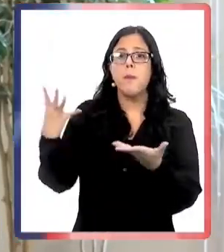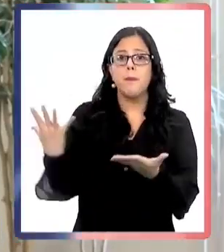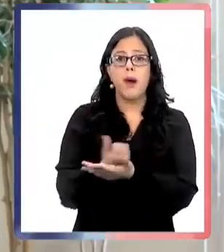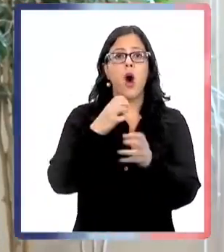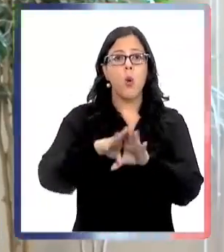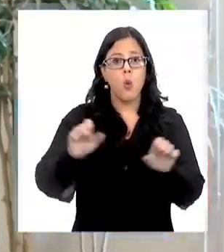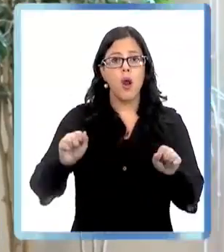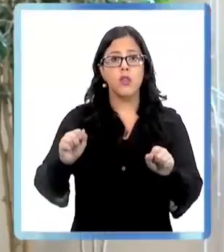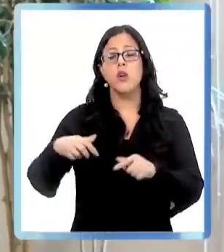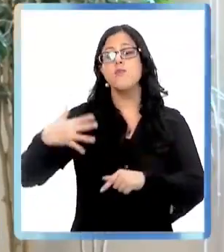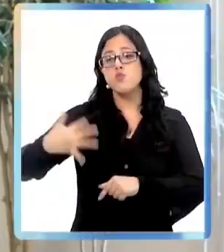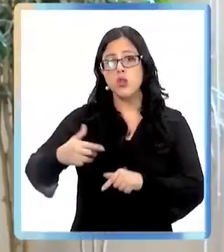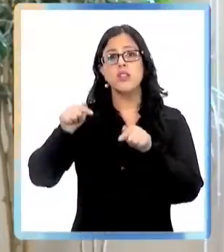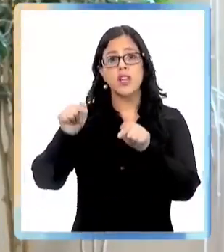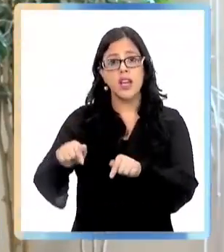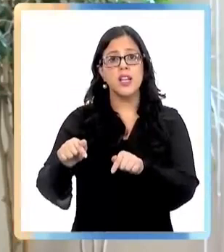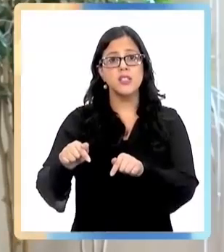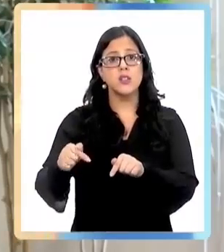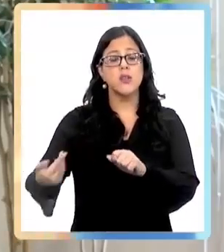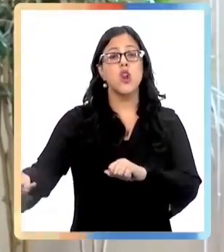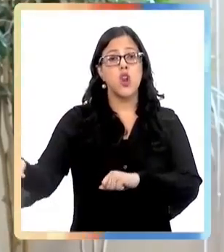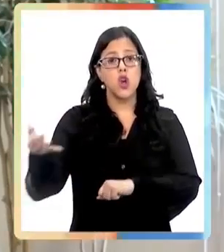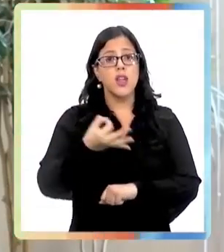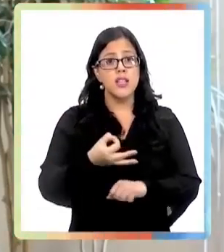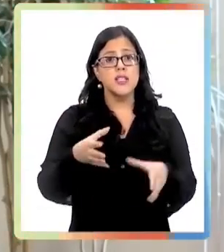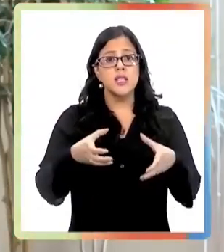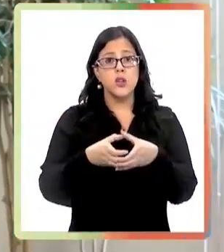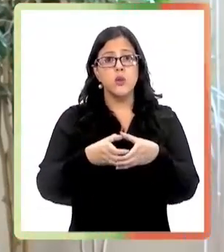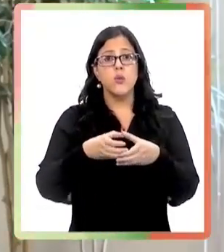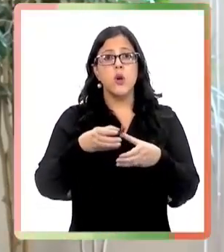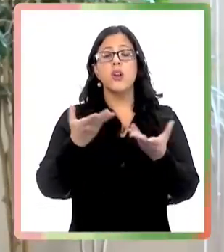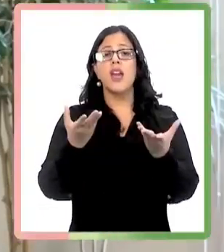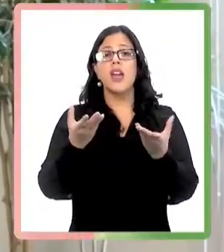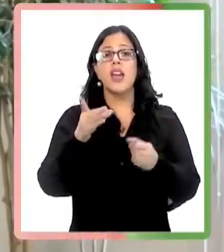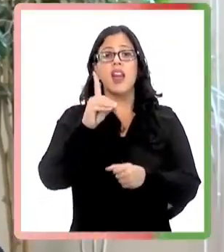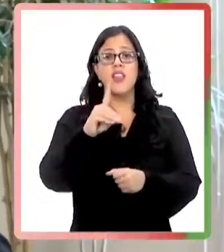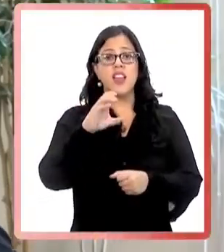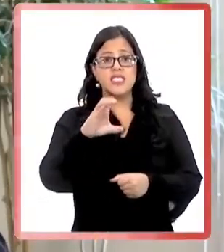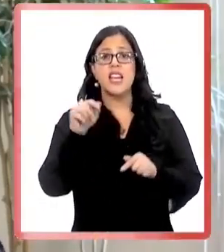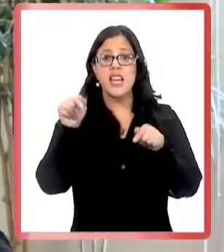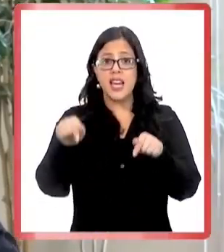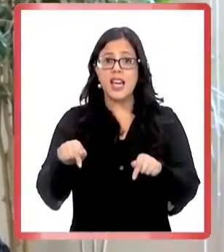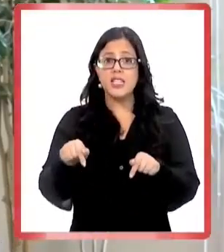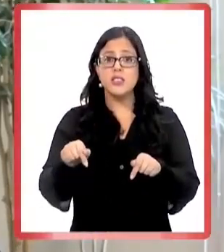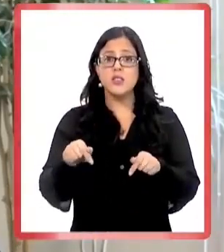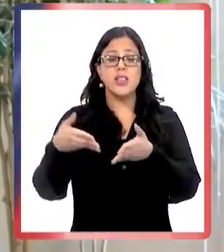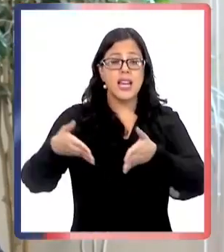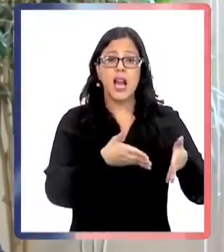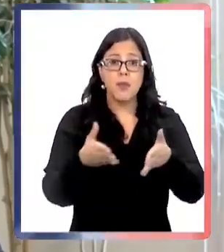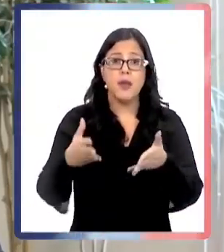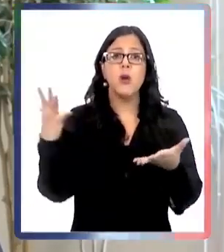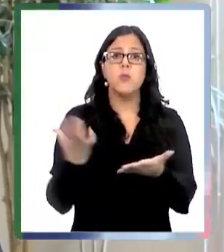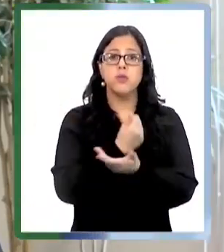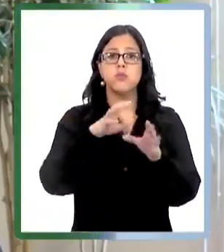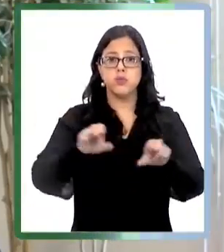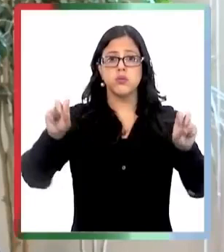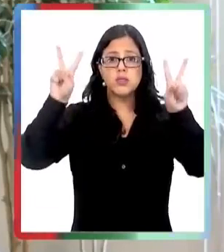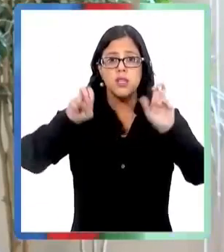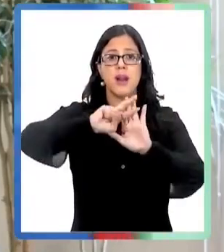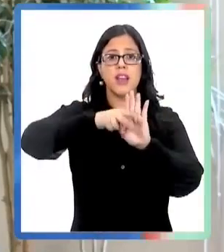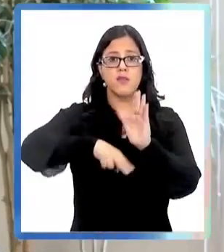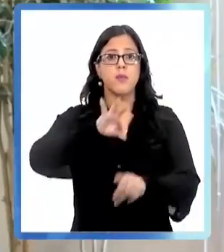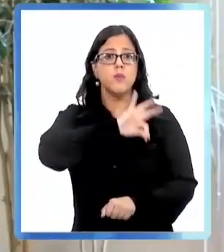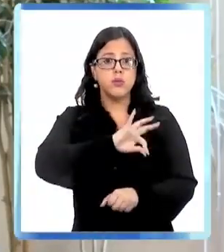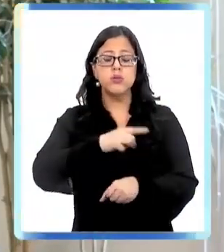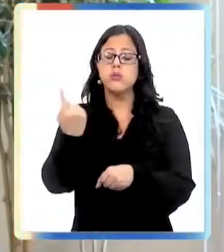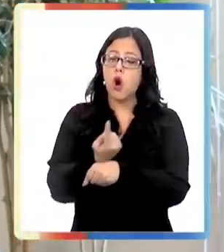acuerdos. Valoramos esta disposición manifestada por la Democracia Cristiana. Ese es el camino para alcanzar un acuerdo por la